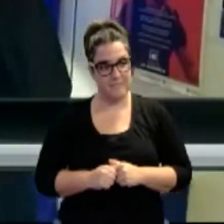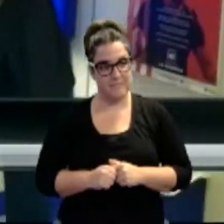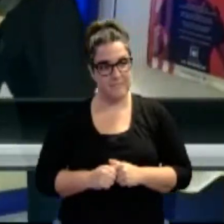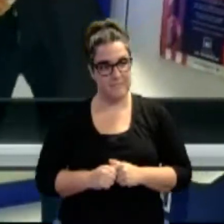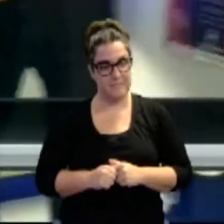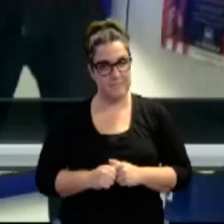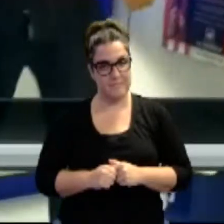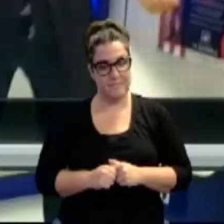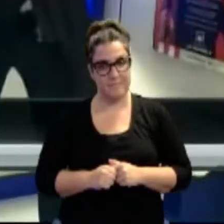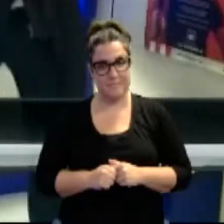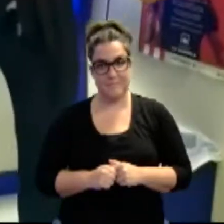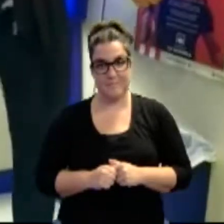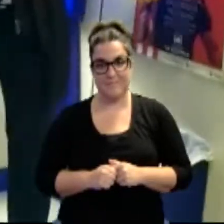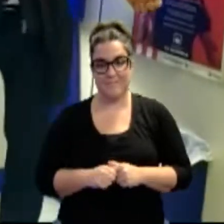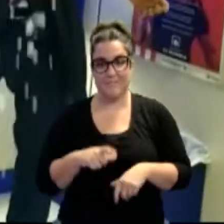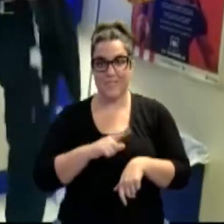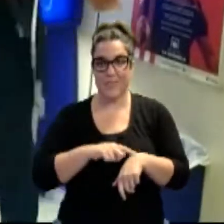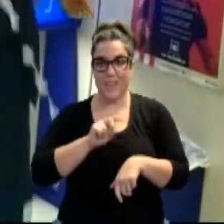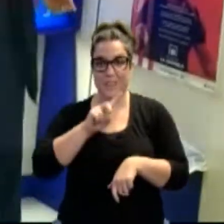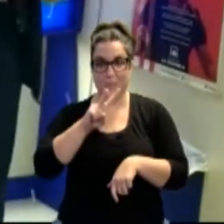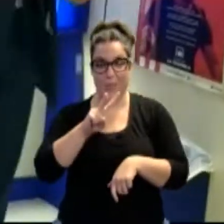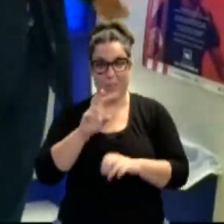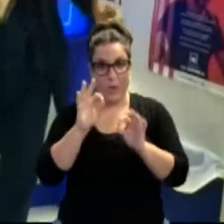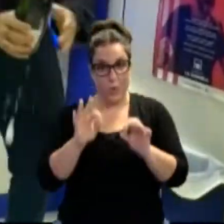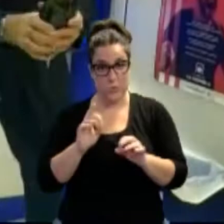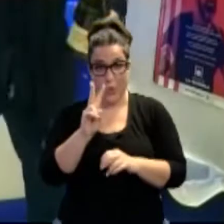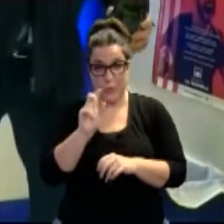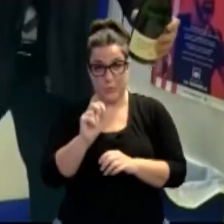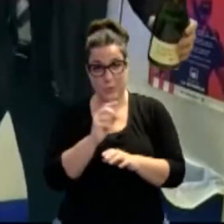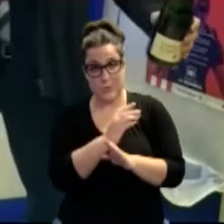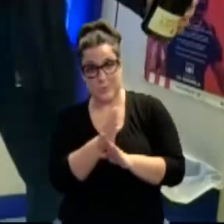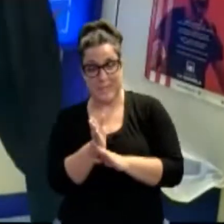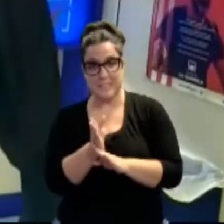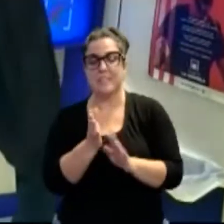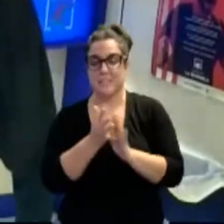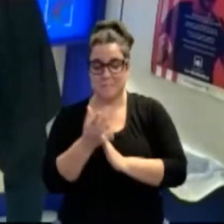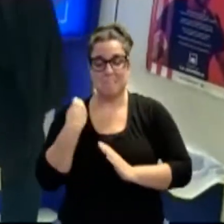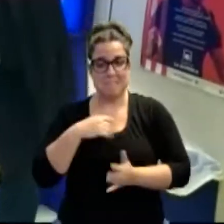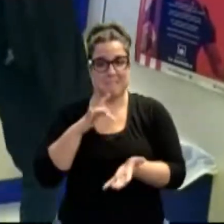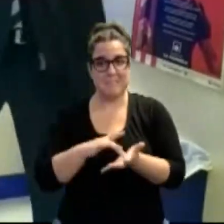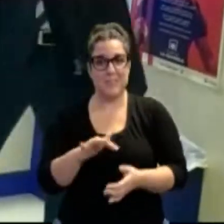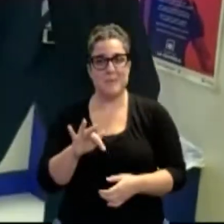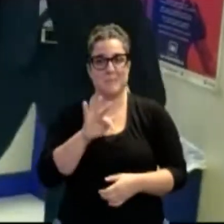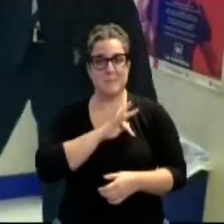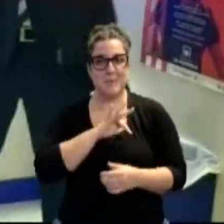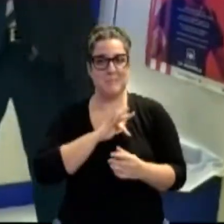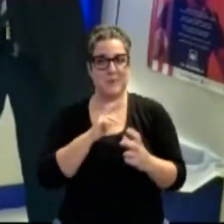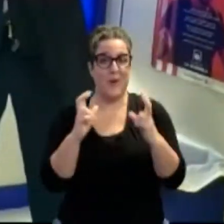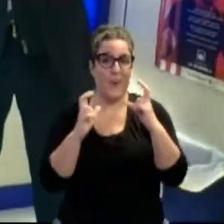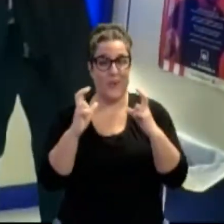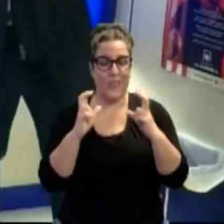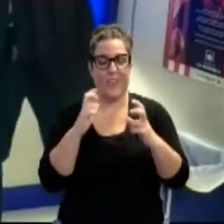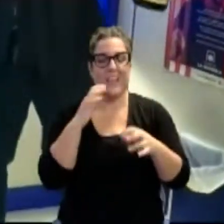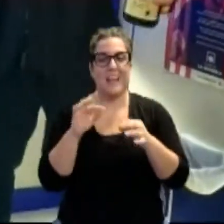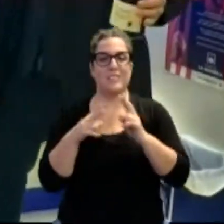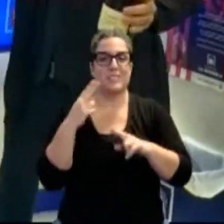euros. Pasaban 2 minutos de las 12 del mediodía cuando el 72.897 se convertía en el gordo del sorteo de Navidad